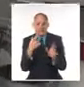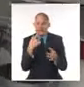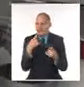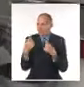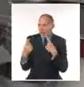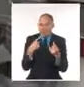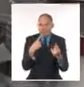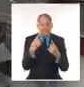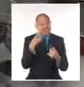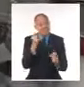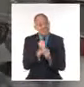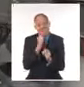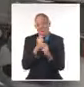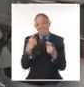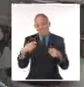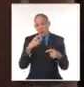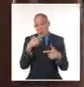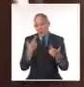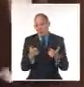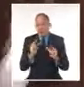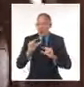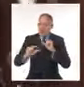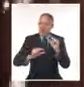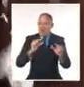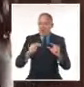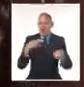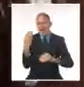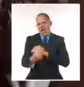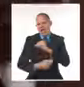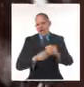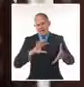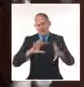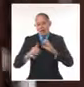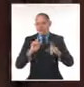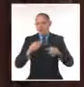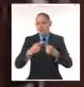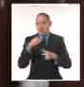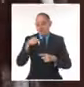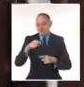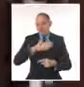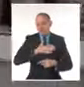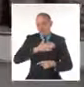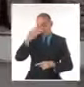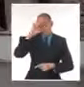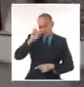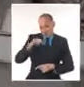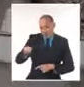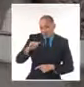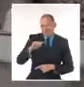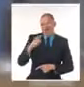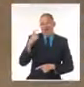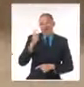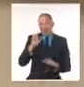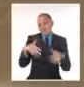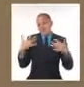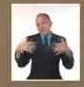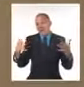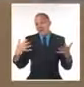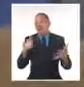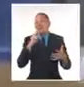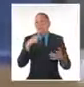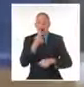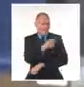a trabajar en la diversificación de los surtidos para que el cacao nacional esté cada vez más presente, como merece, en